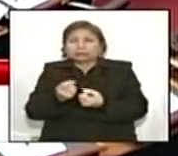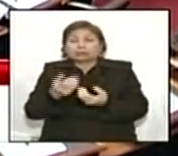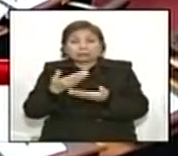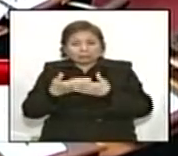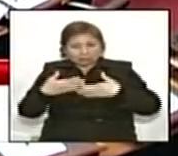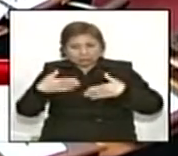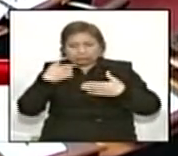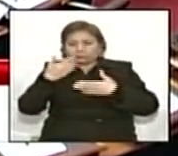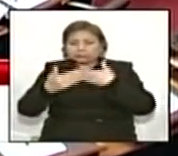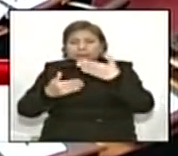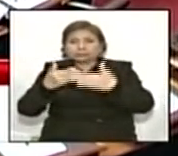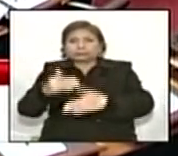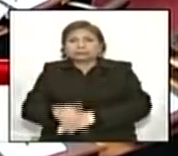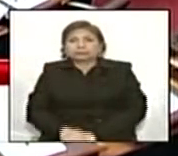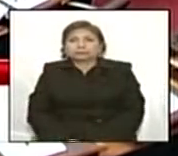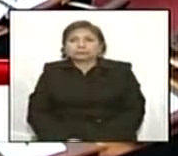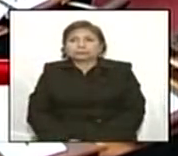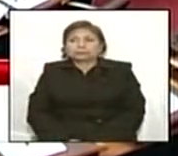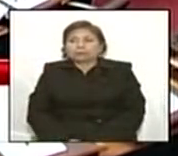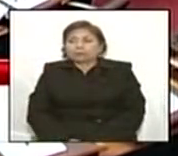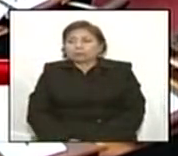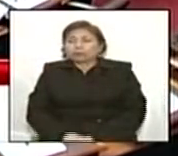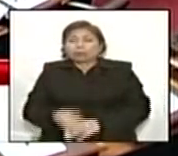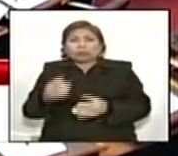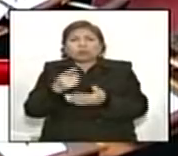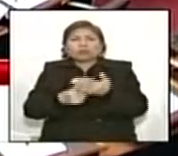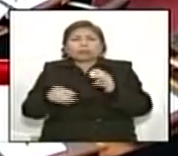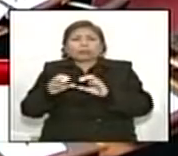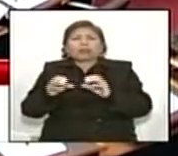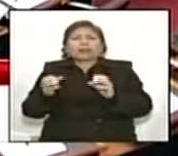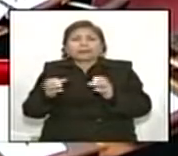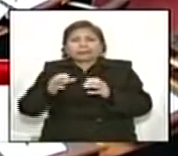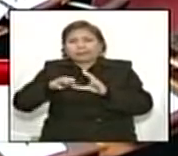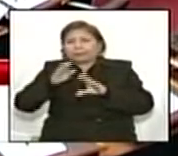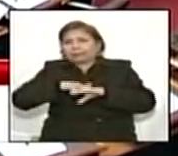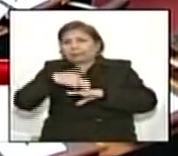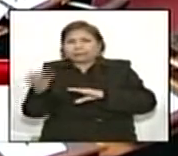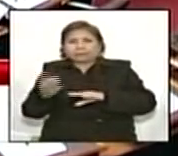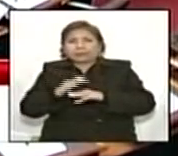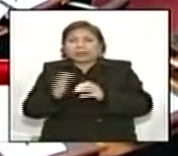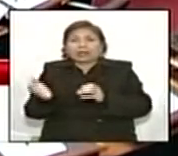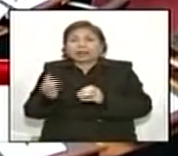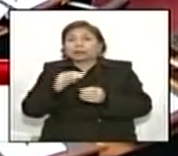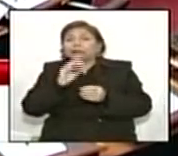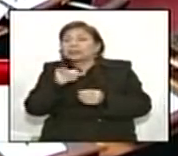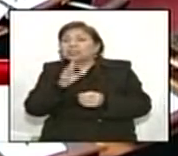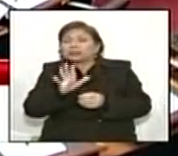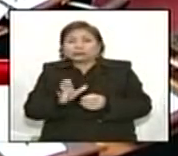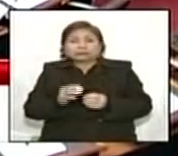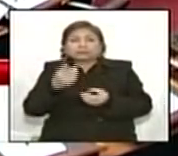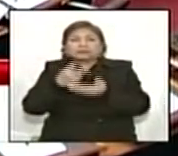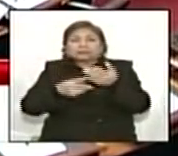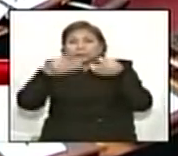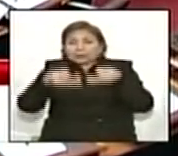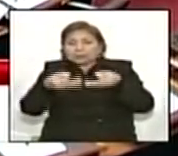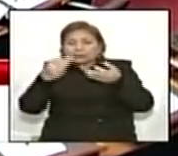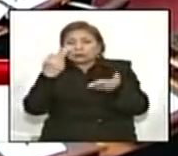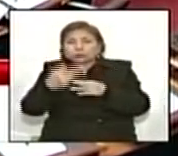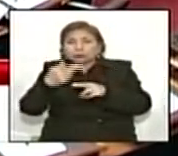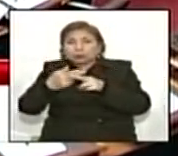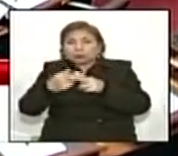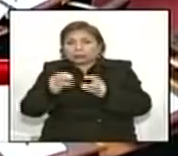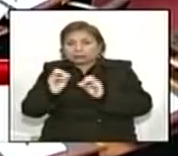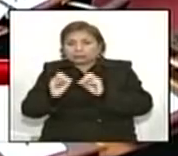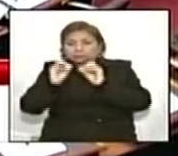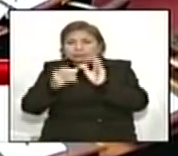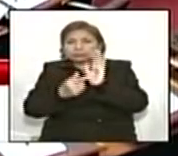como APP o incluso las que, siendo grandes pero estando fragmentadas, tienen algún nivel de mayor experiencia política como Acción